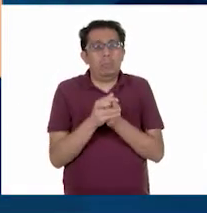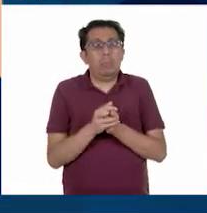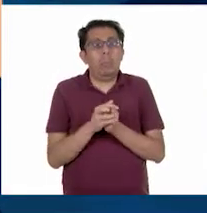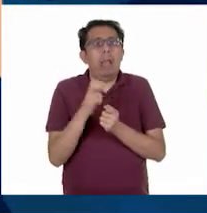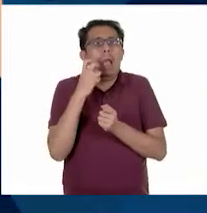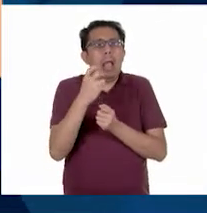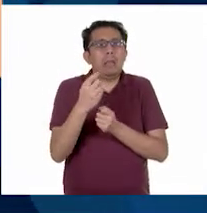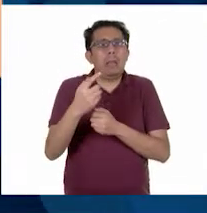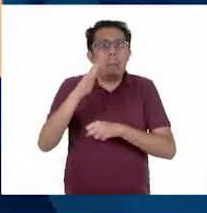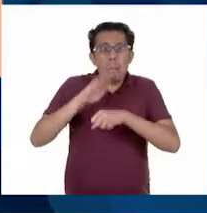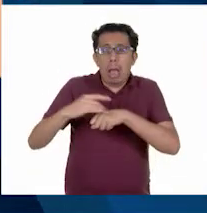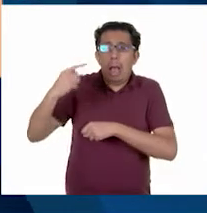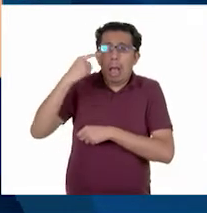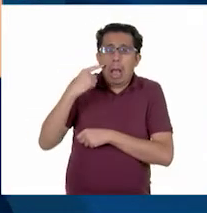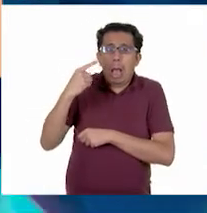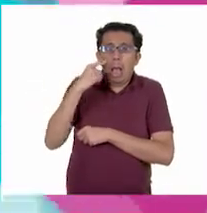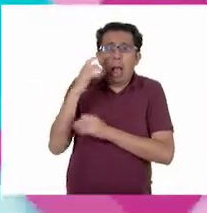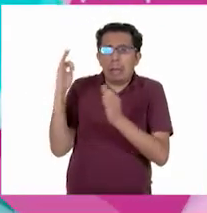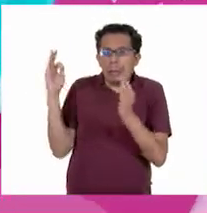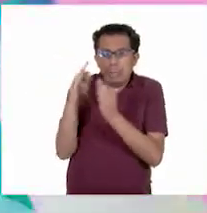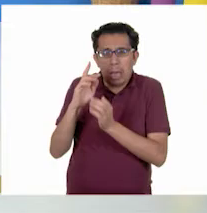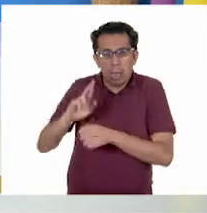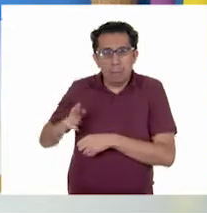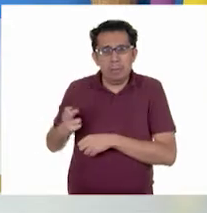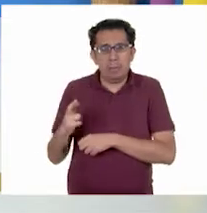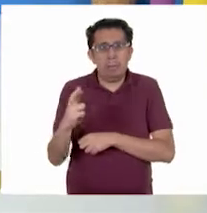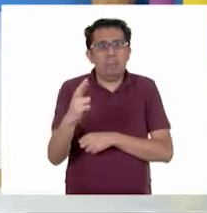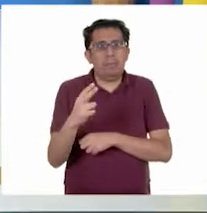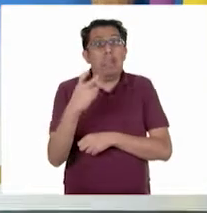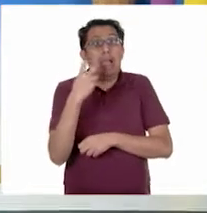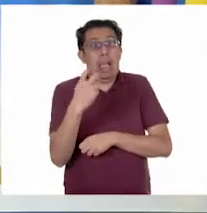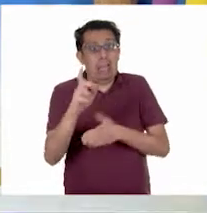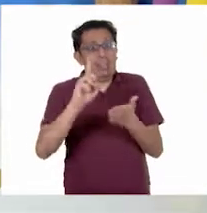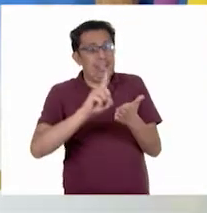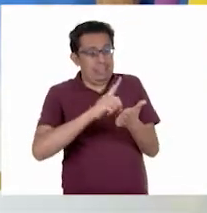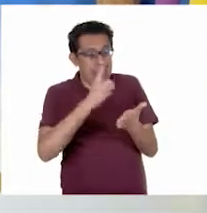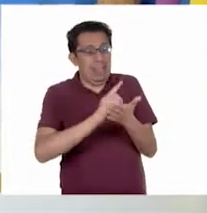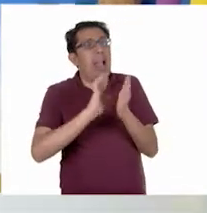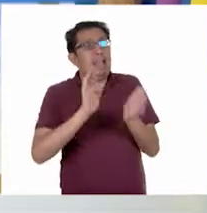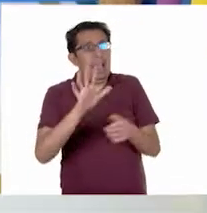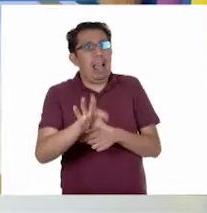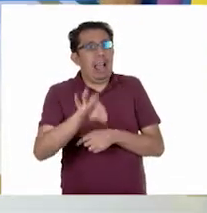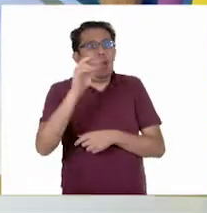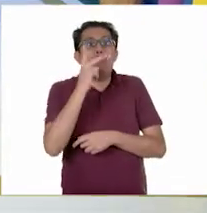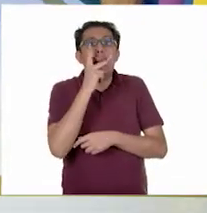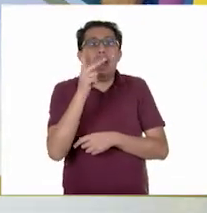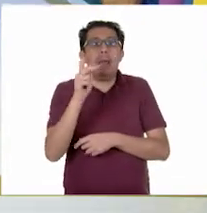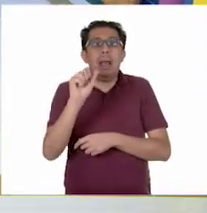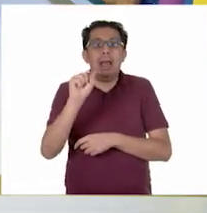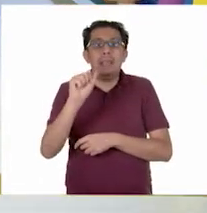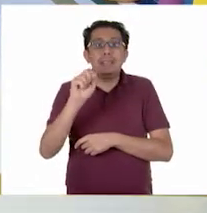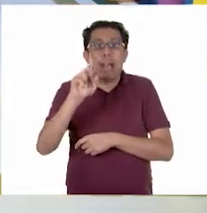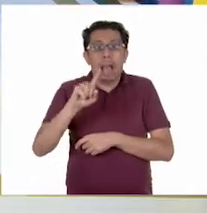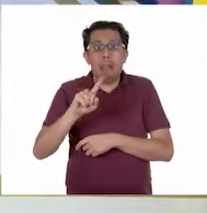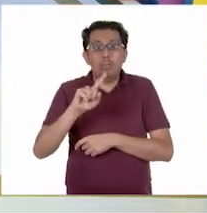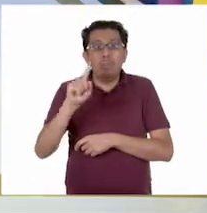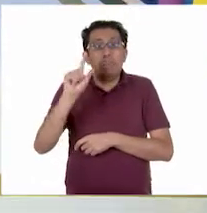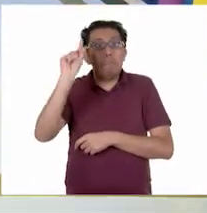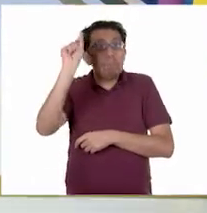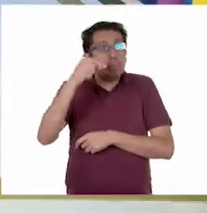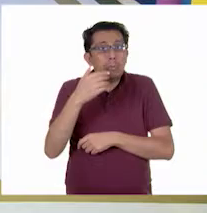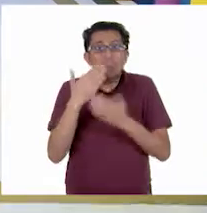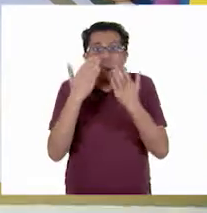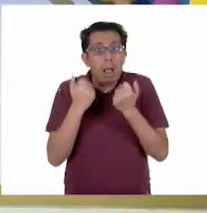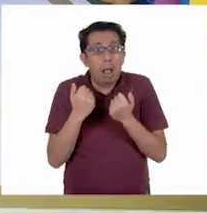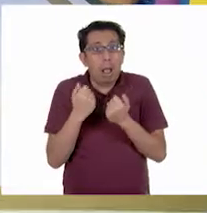en las orillas de los ríos. ¿Se fijaron que en el diccionario encontraste saus sin acento y en el poema está escrito con